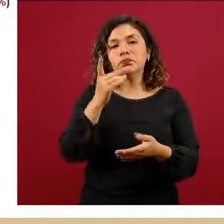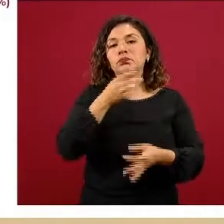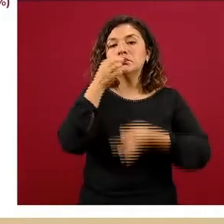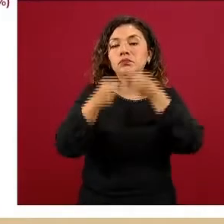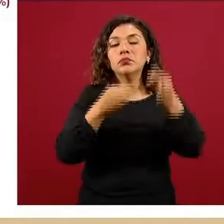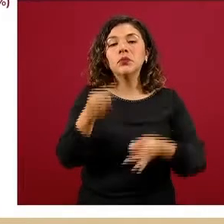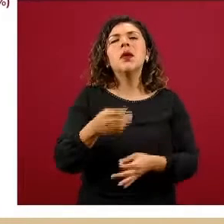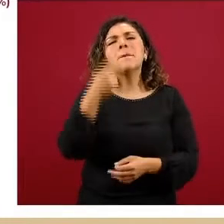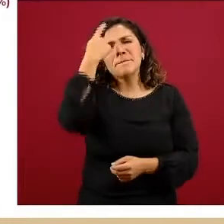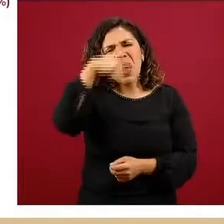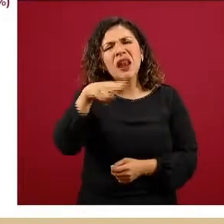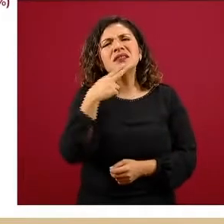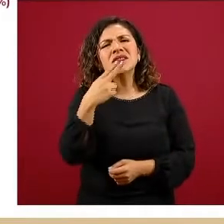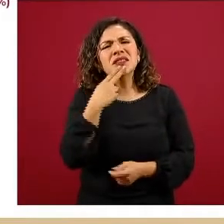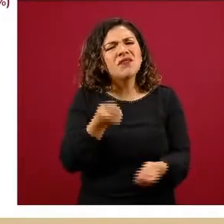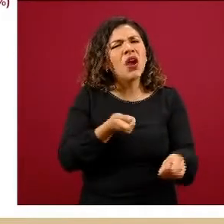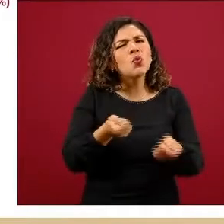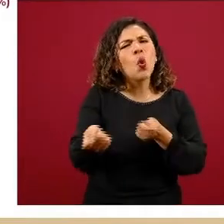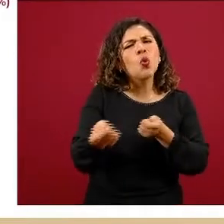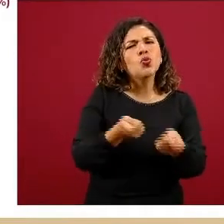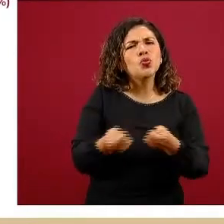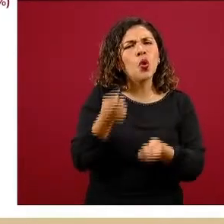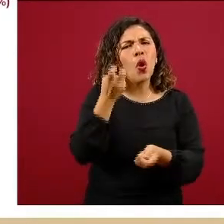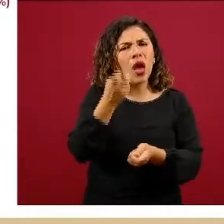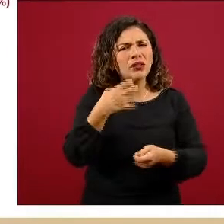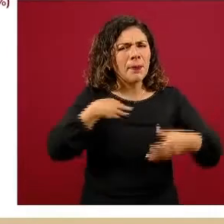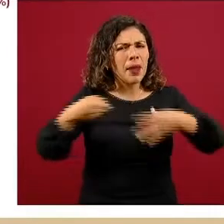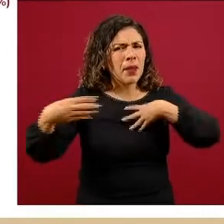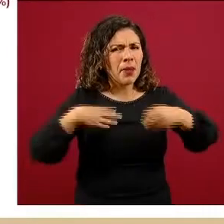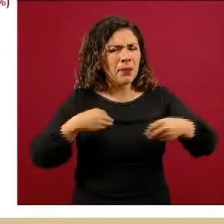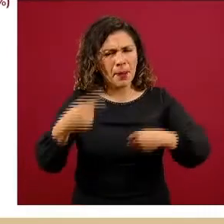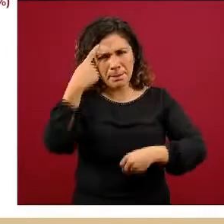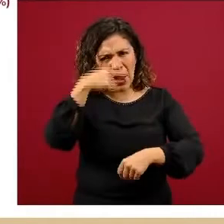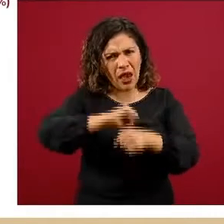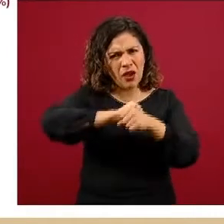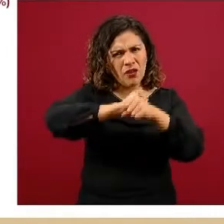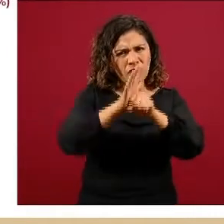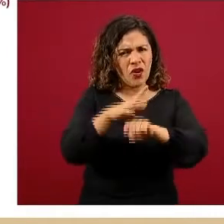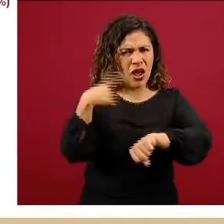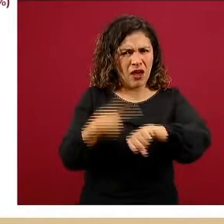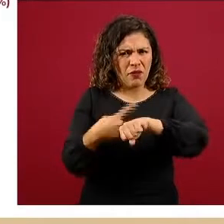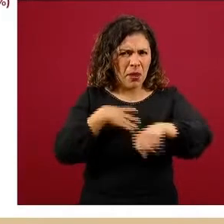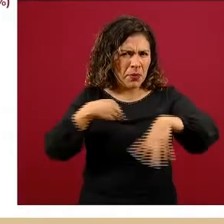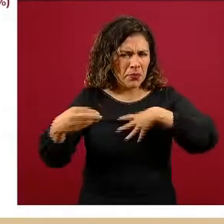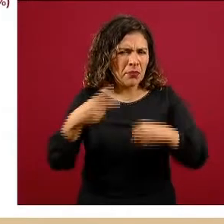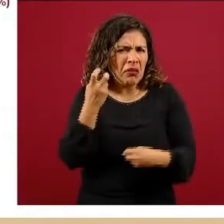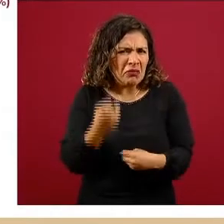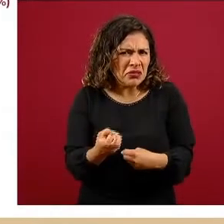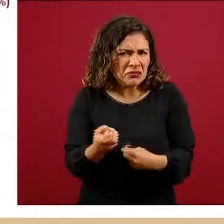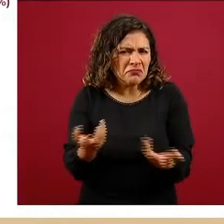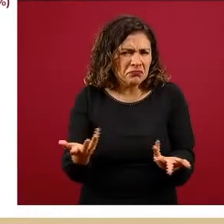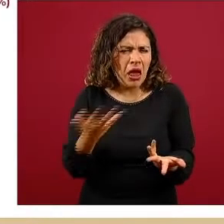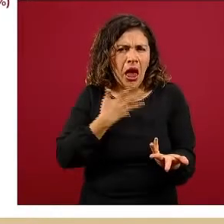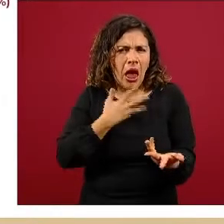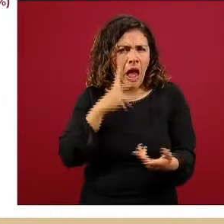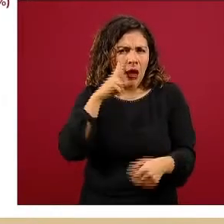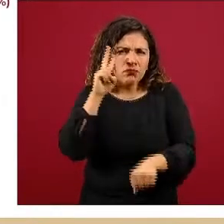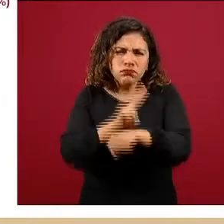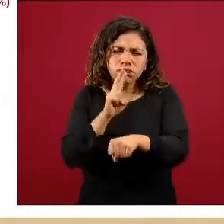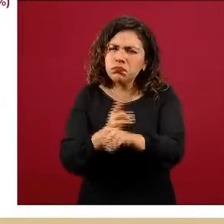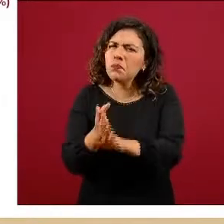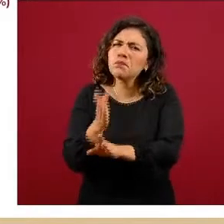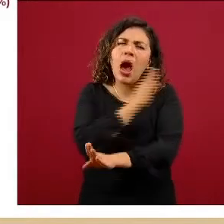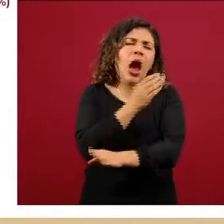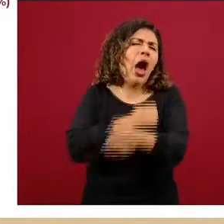2 objetivos fundamentales del control epidémico para una pandemia de esta naturaleza y que fueron contemplados desde